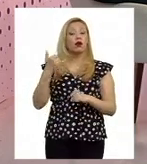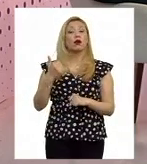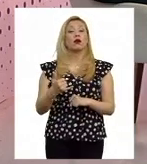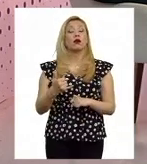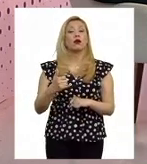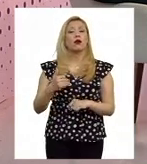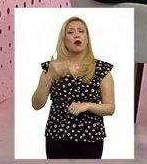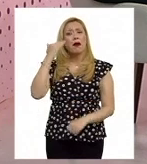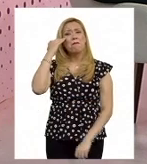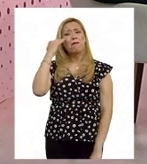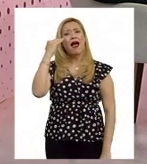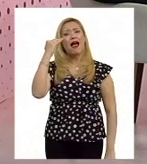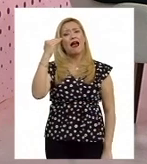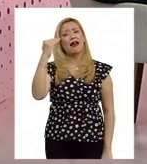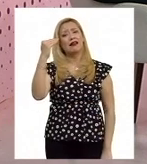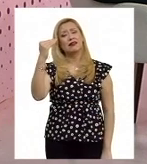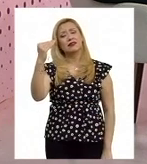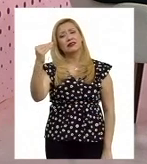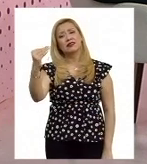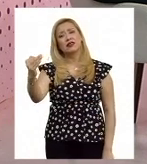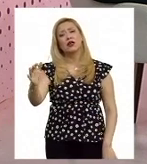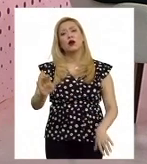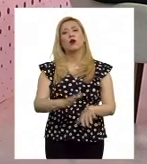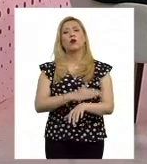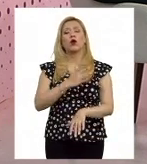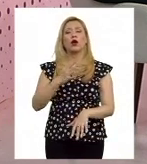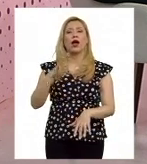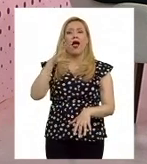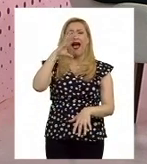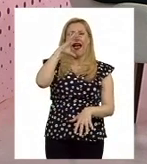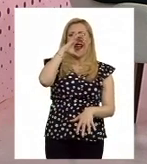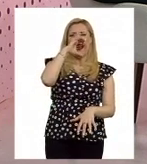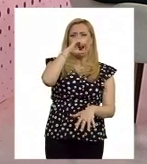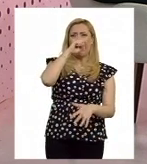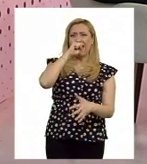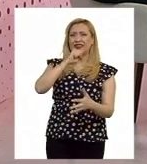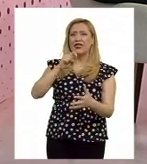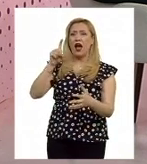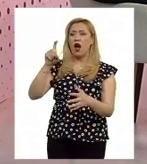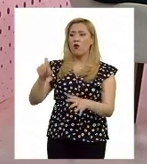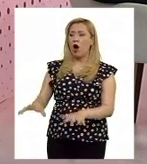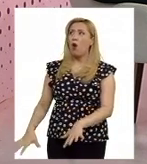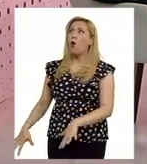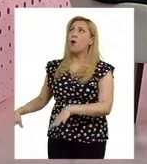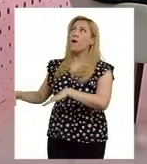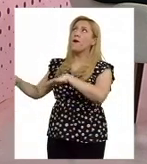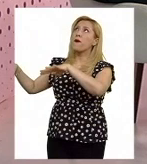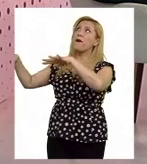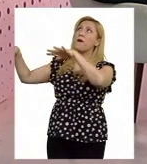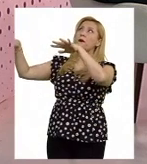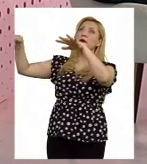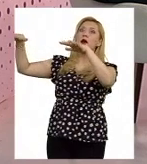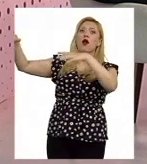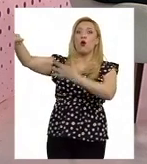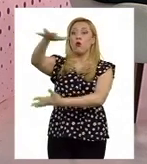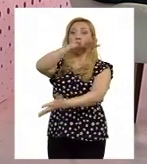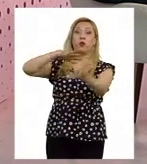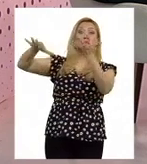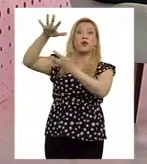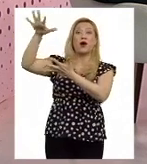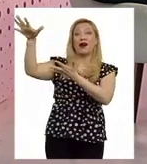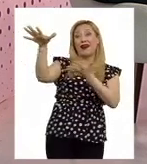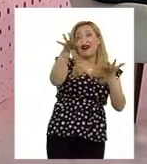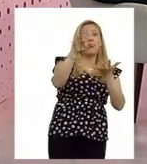más duraderos. ¿Por qué? Por las corrientes de temperatura, es decir, el huracán se estaciona. Y en el momento en que el huracán se estaciona